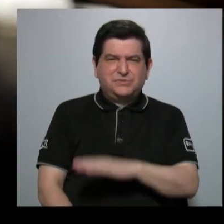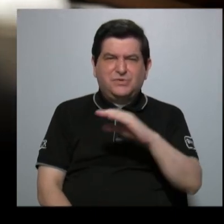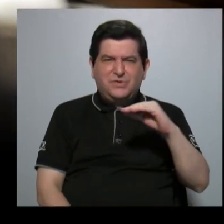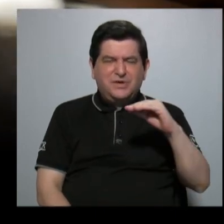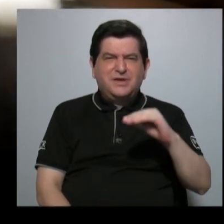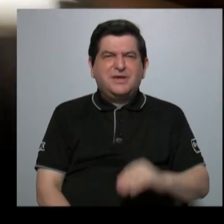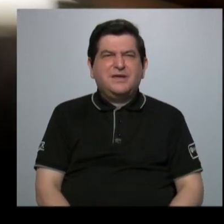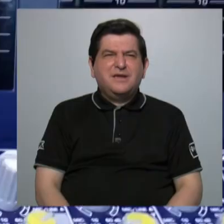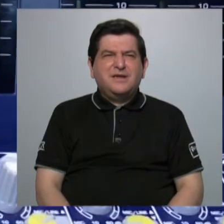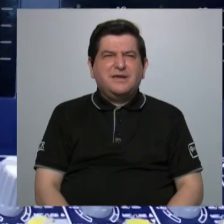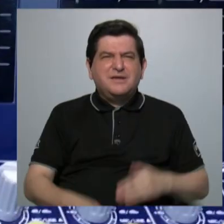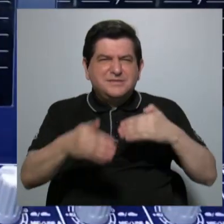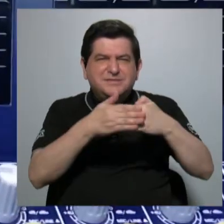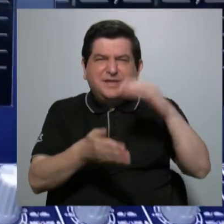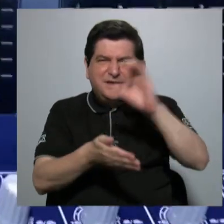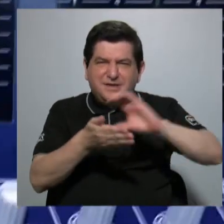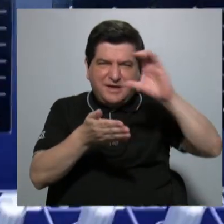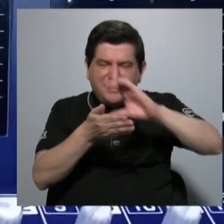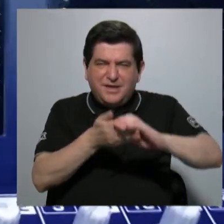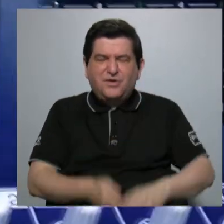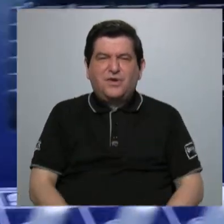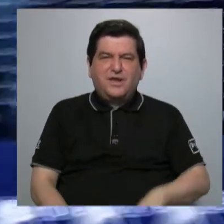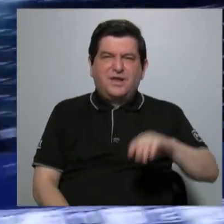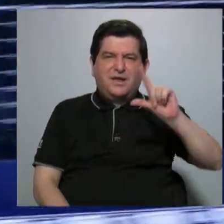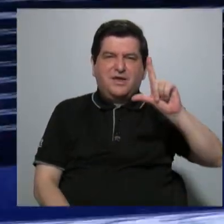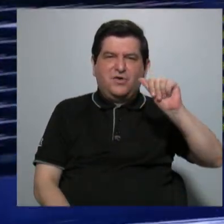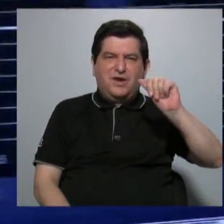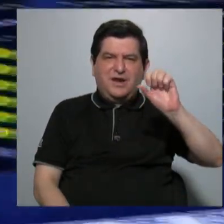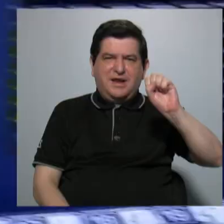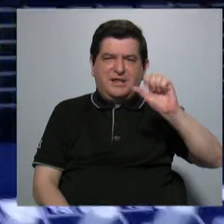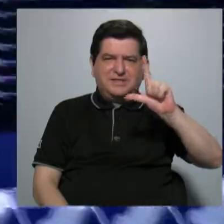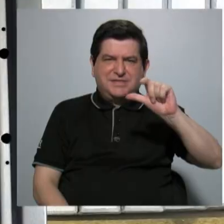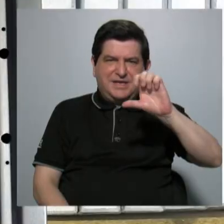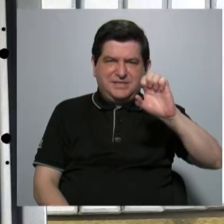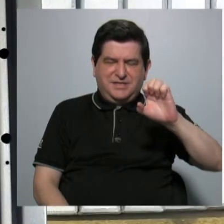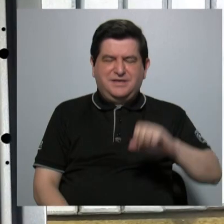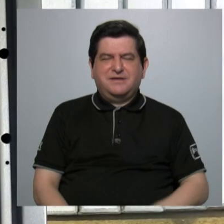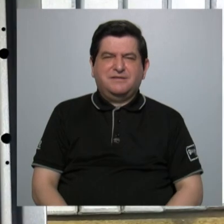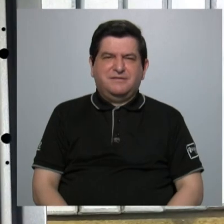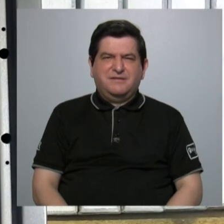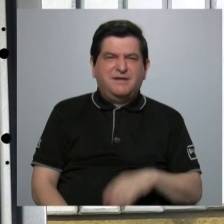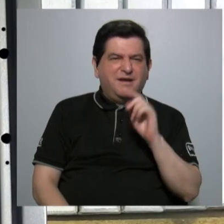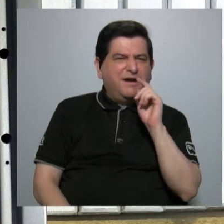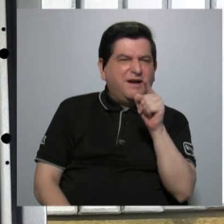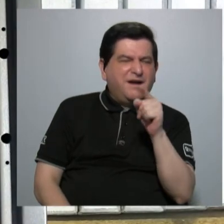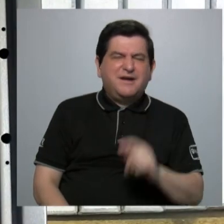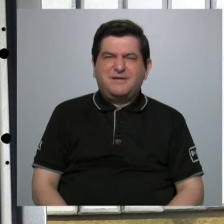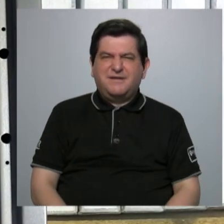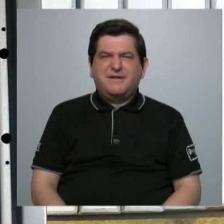ahí por el Colegio de La Salle, para abajo. Ahí queda Videotech. ¿Quiénes eran los